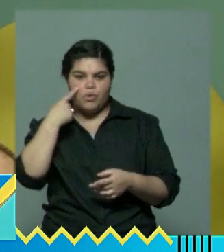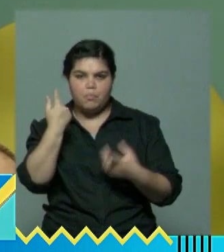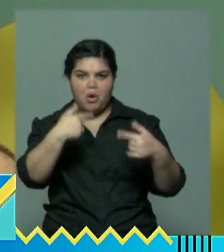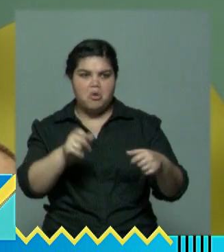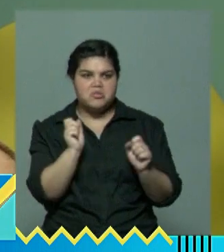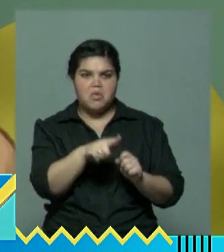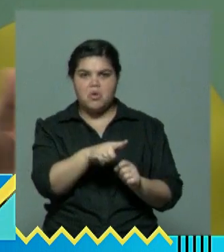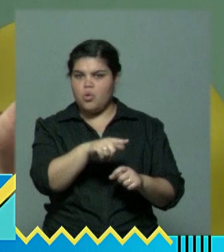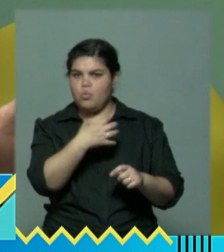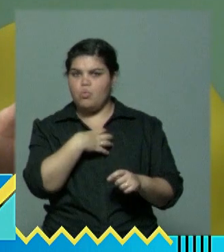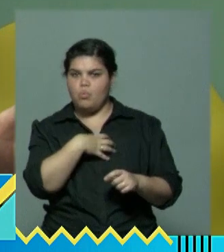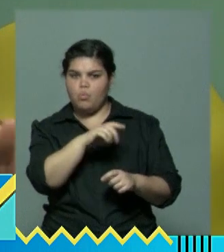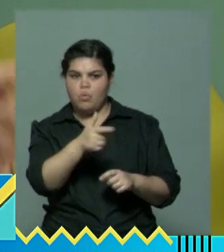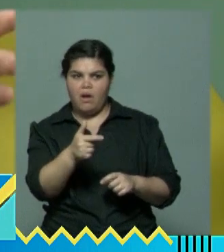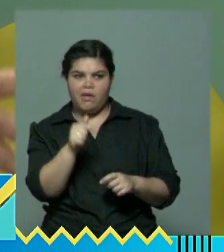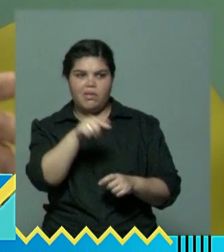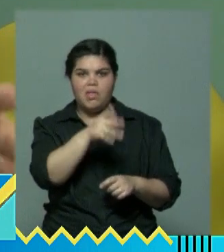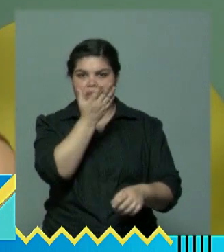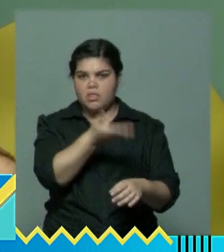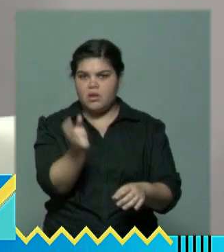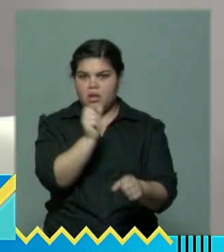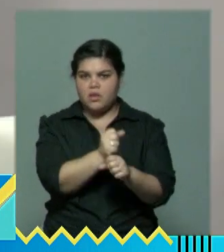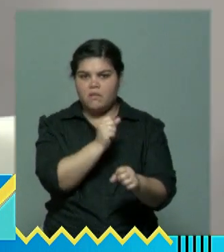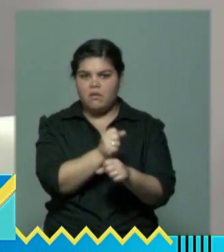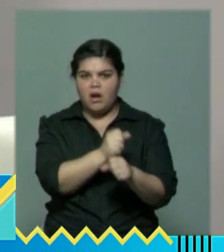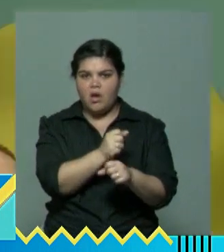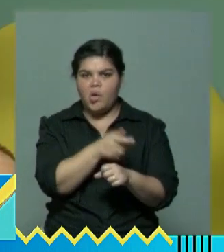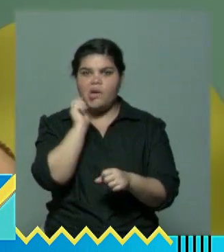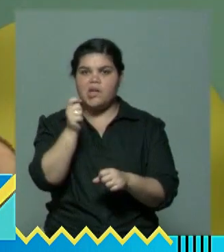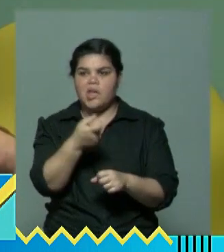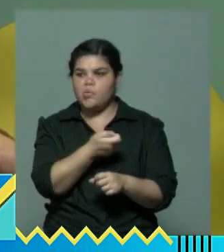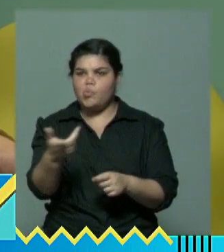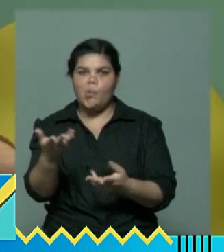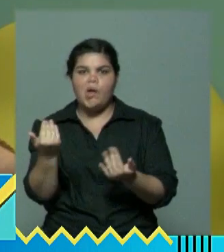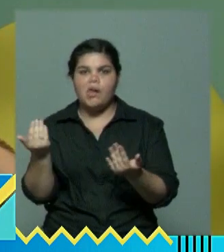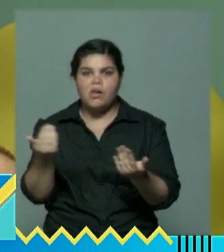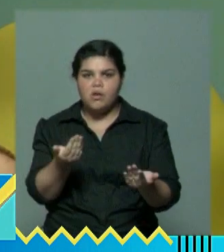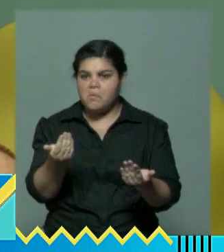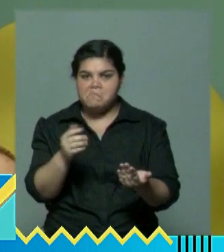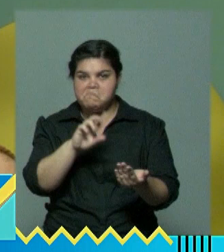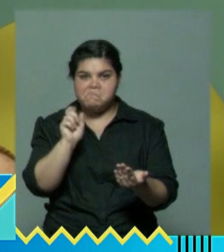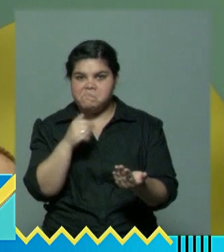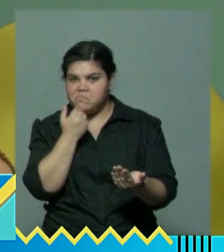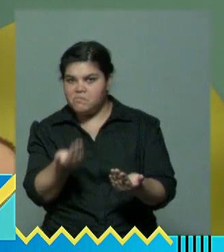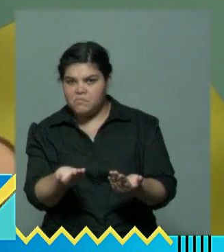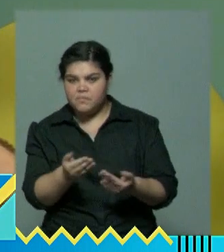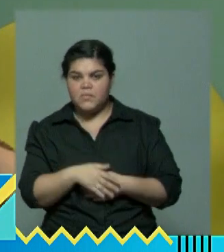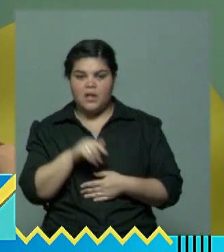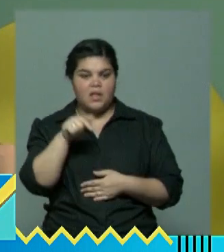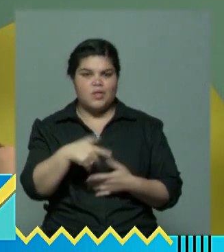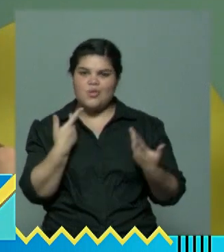inutilizan, el trabajador no le puede cobrar a nadie, que es lo que te comentaba al principio, y esta práctica se hizo muy